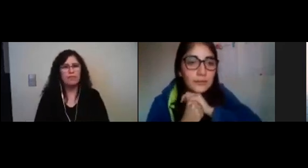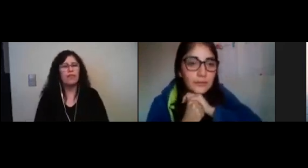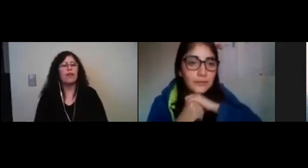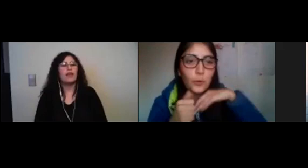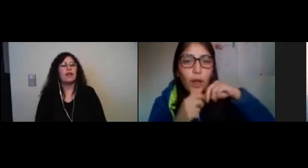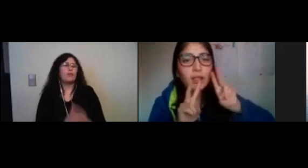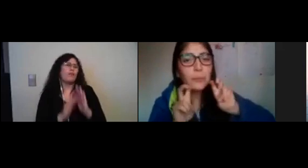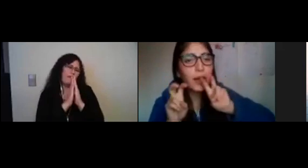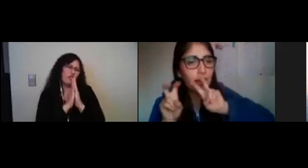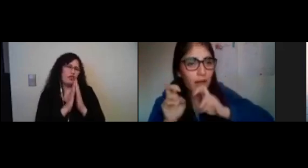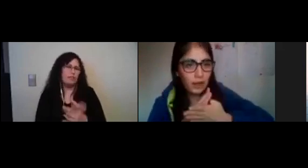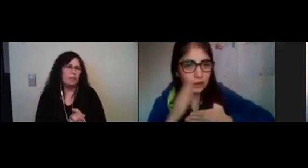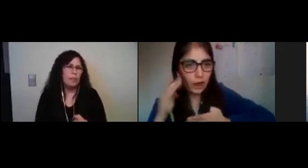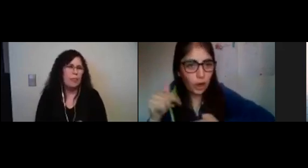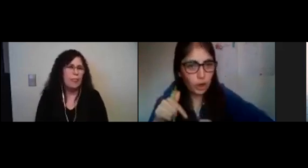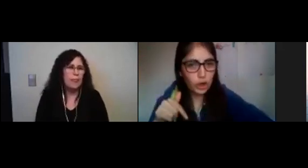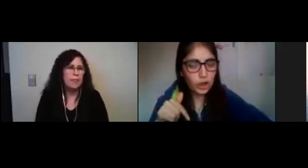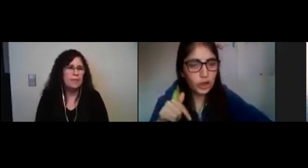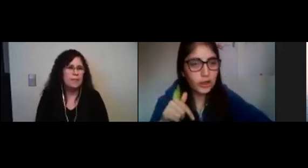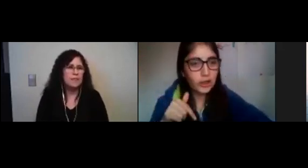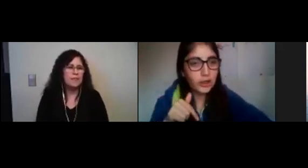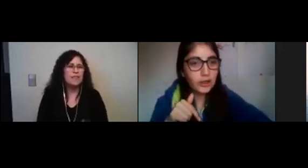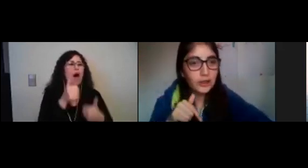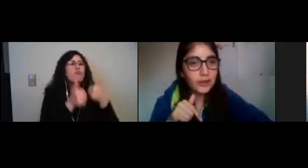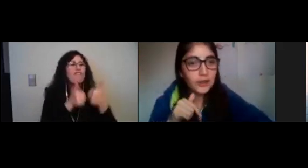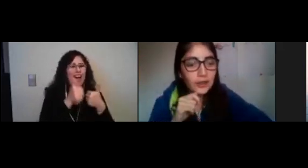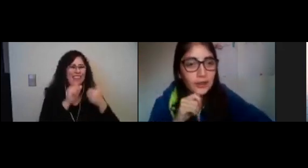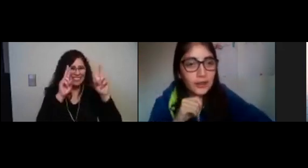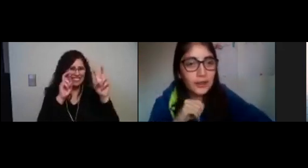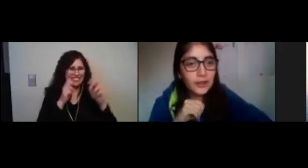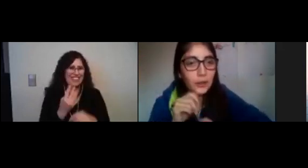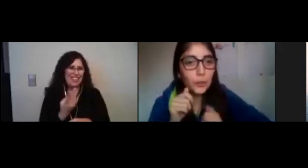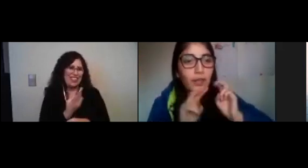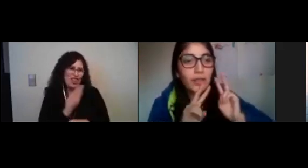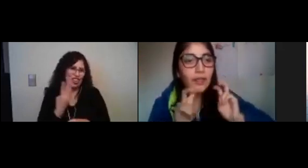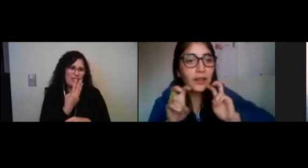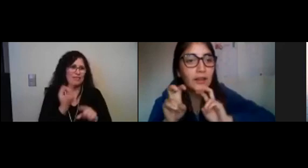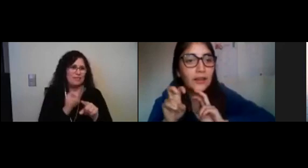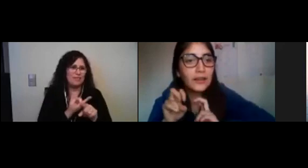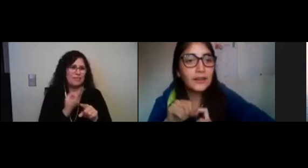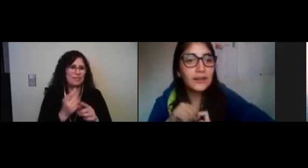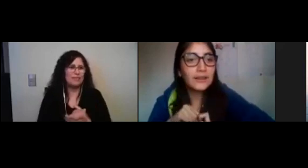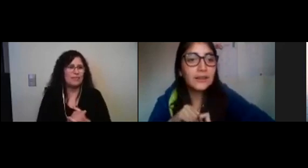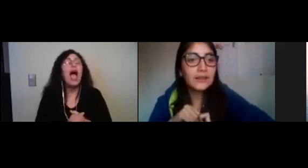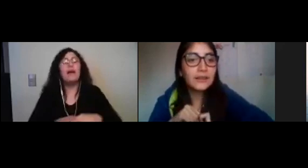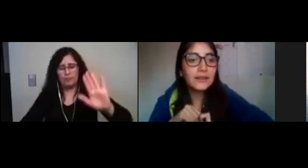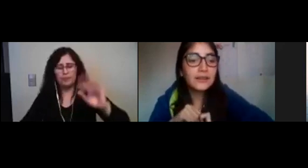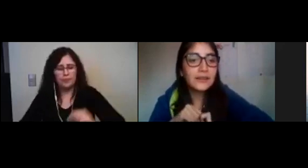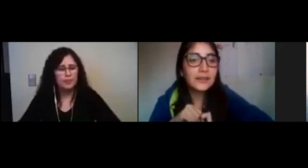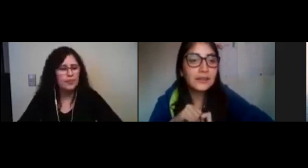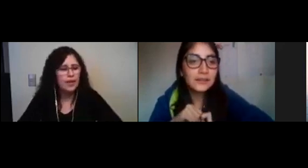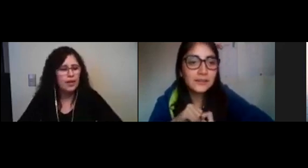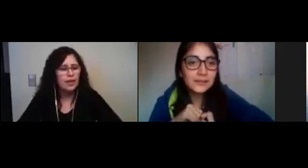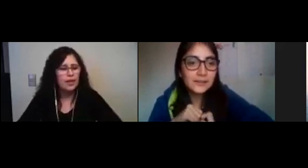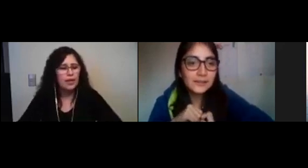¿ya? Pero para toda la evaluación va a comenzar el día martes en este horario, ¿ya?